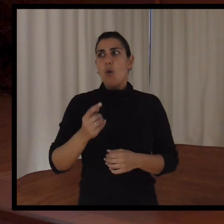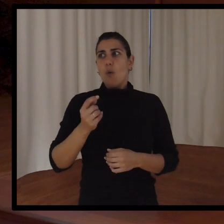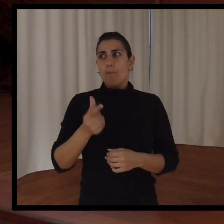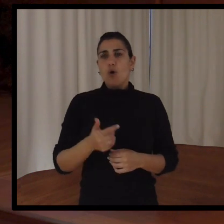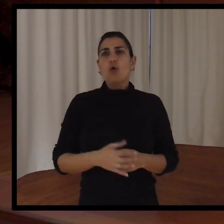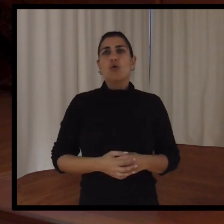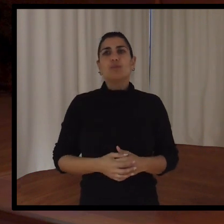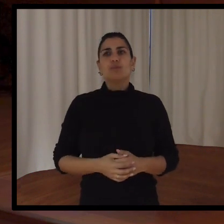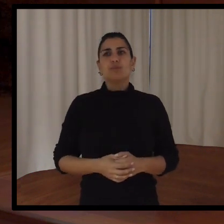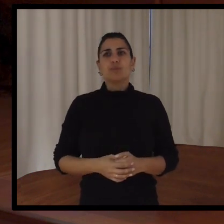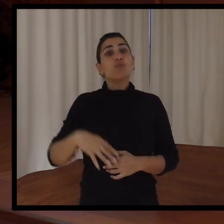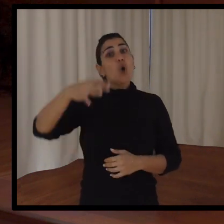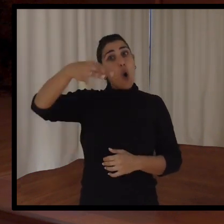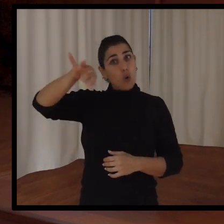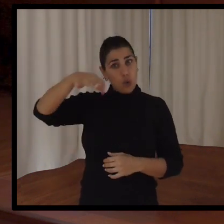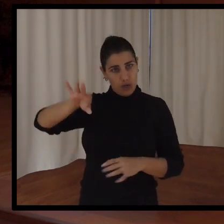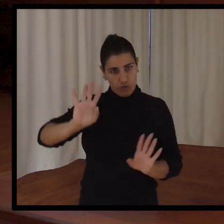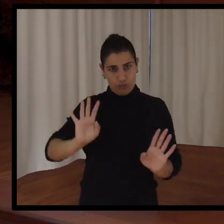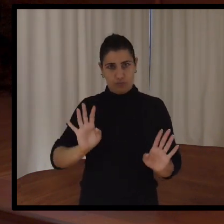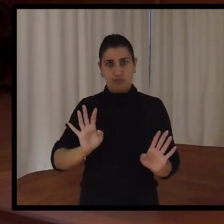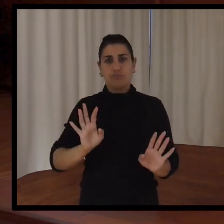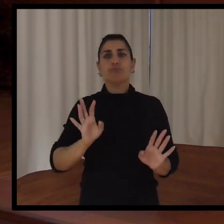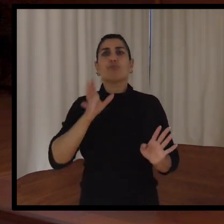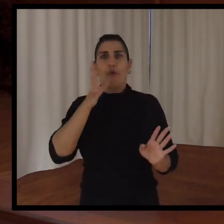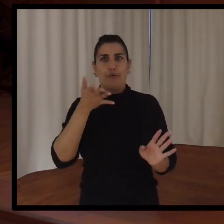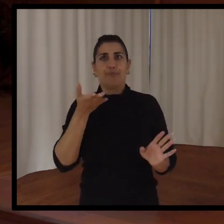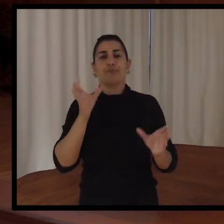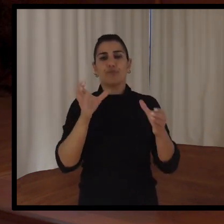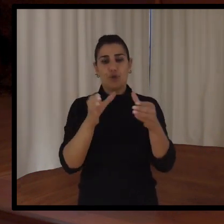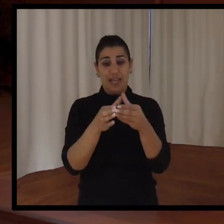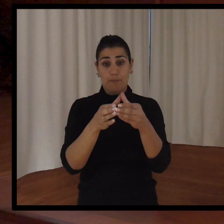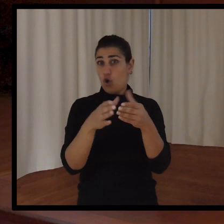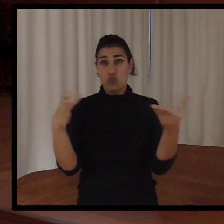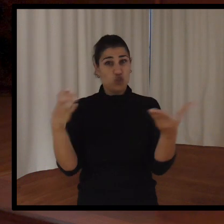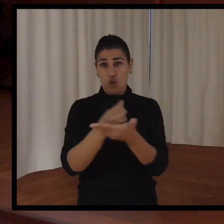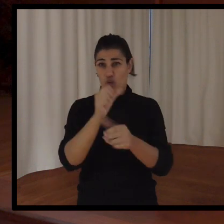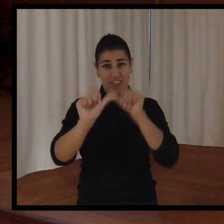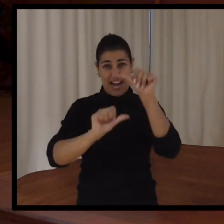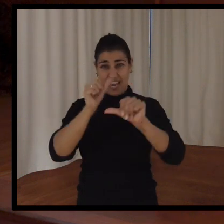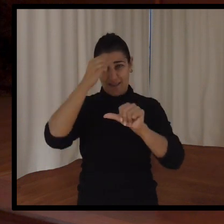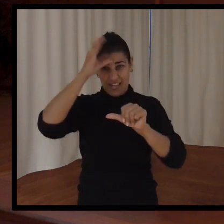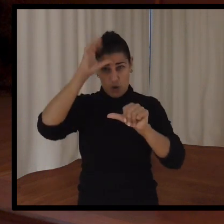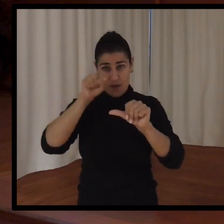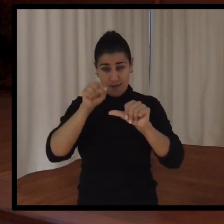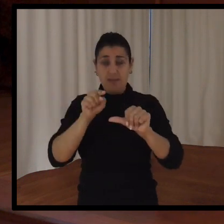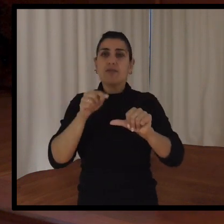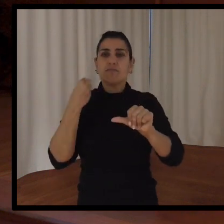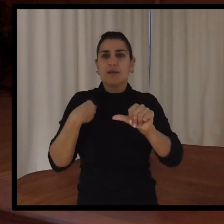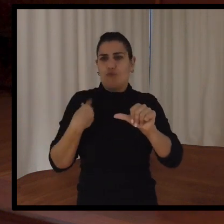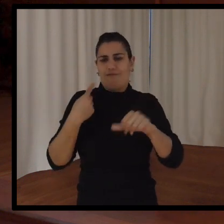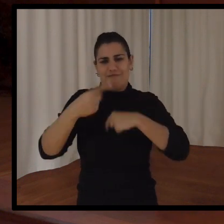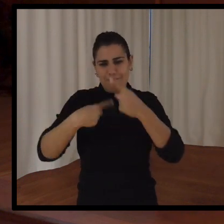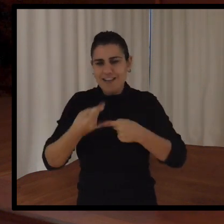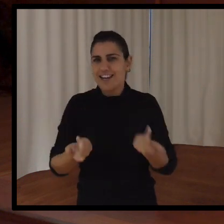es algo único de ver, porque, al fin y al cabo, todos los equipos de Aria y Genuine somos todos una familia, y tenemos